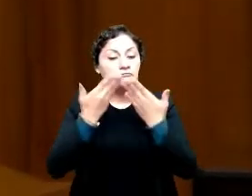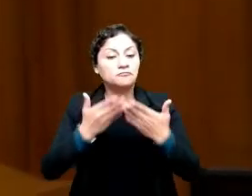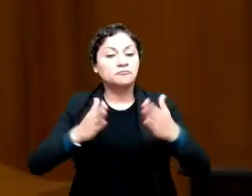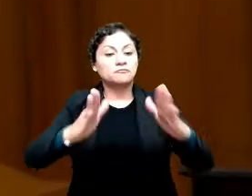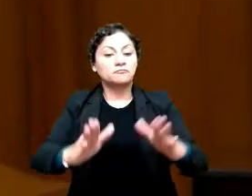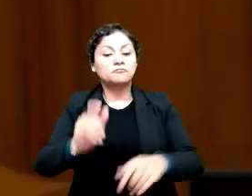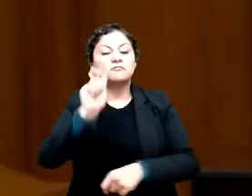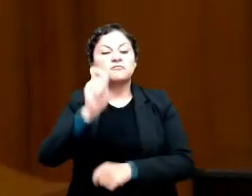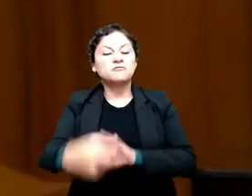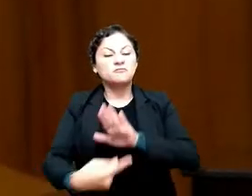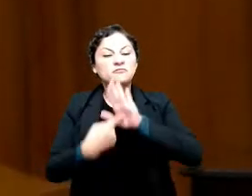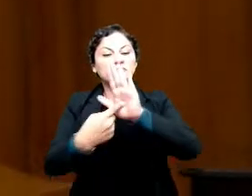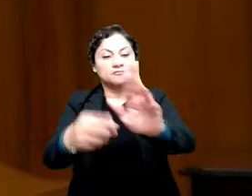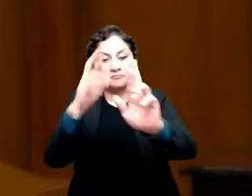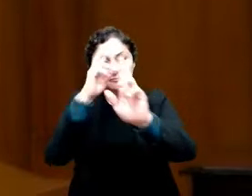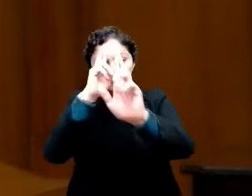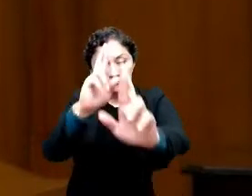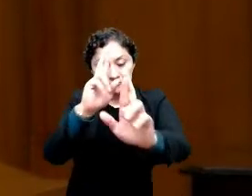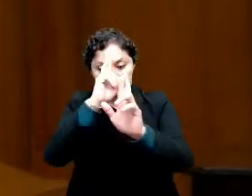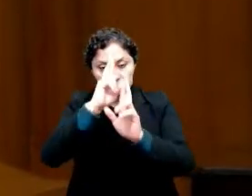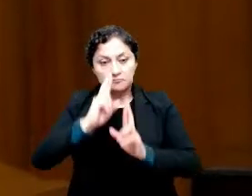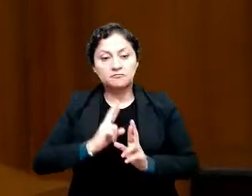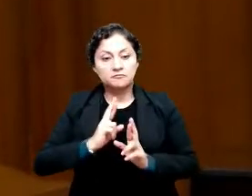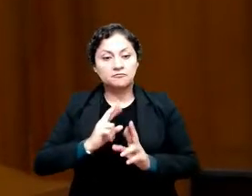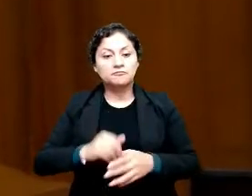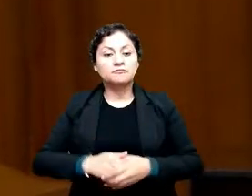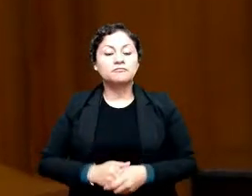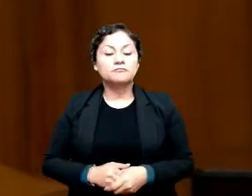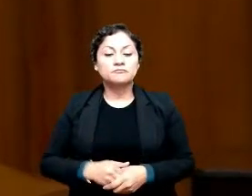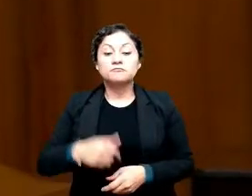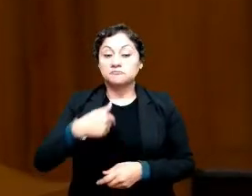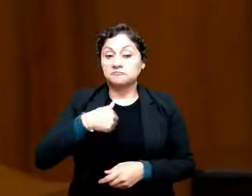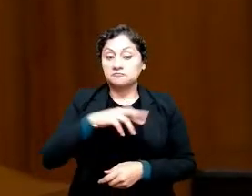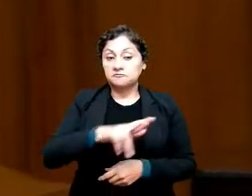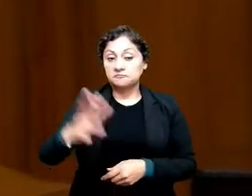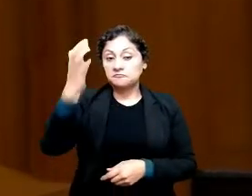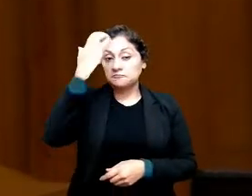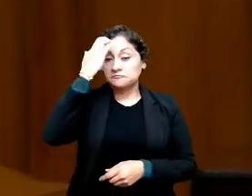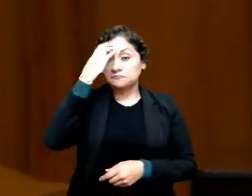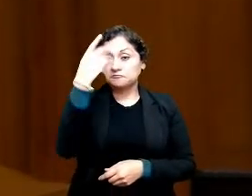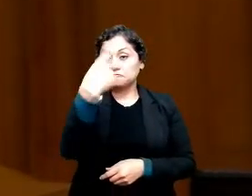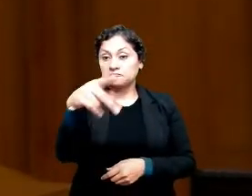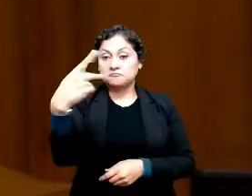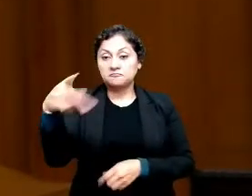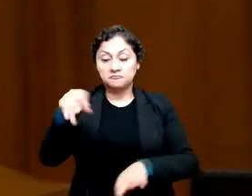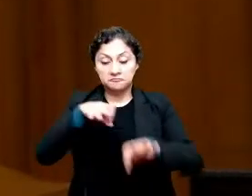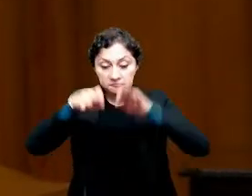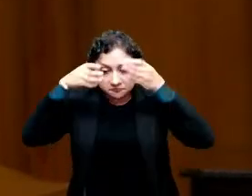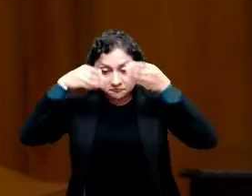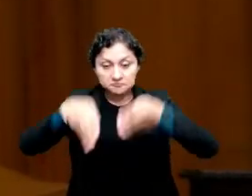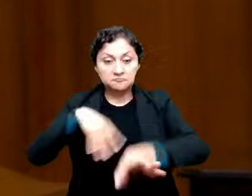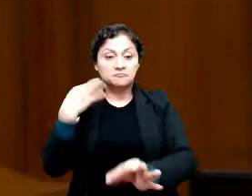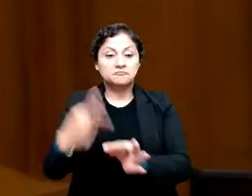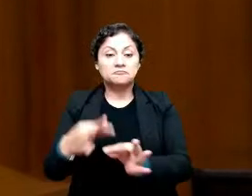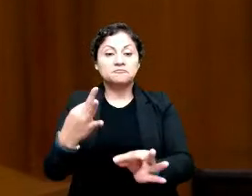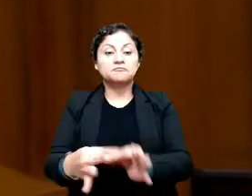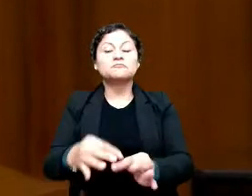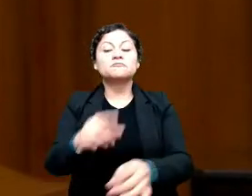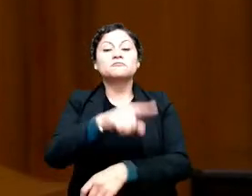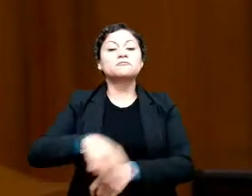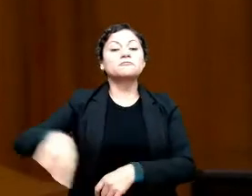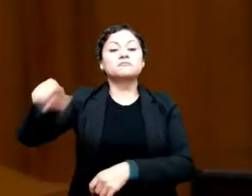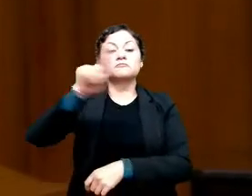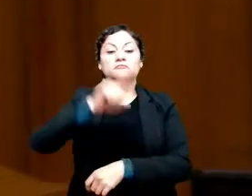institucional entre los poderes. Reconozco ampliamente su compromiso. Ustedes son caja de resonancia